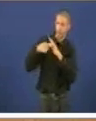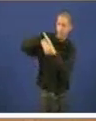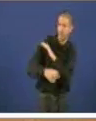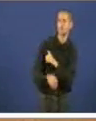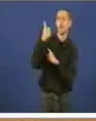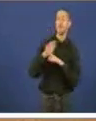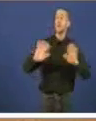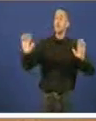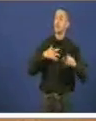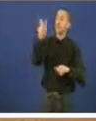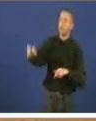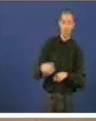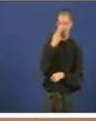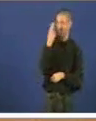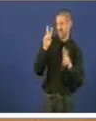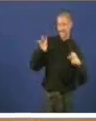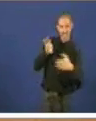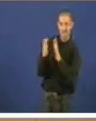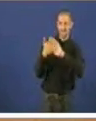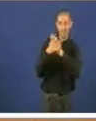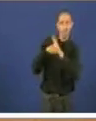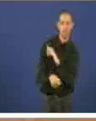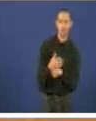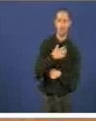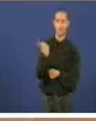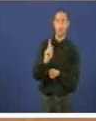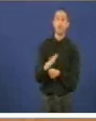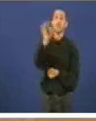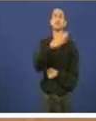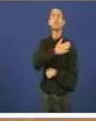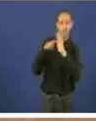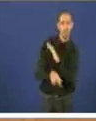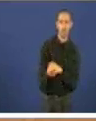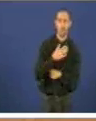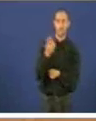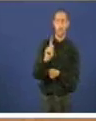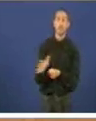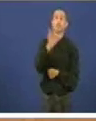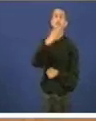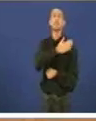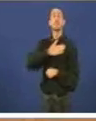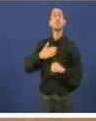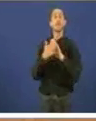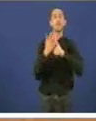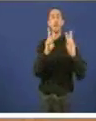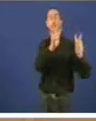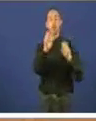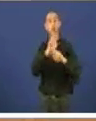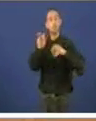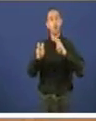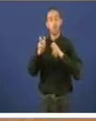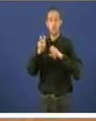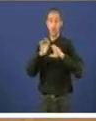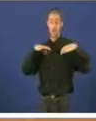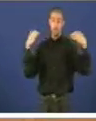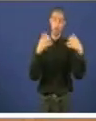mellor non lle interesa en este momento. Si vostede quere falar de novo edificio suntuario, pois é verdad, vostedes,